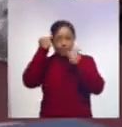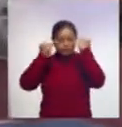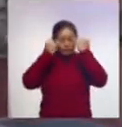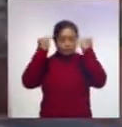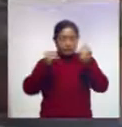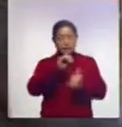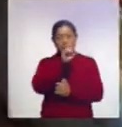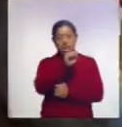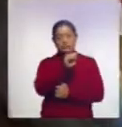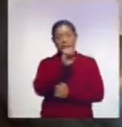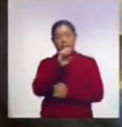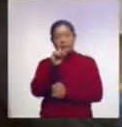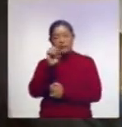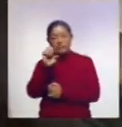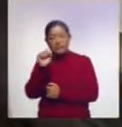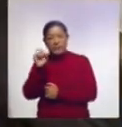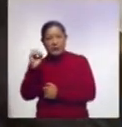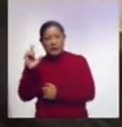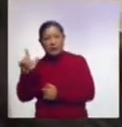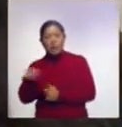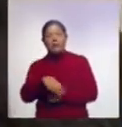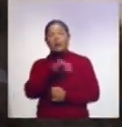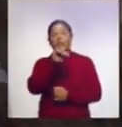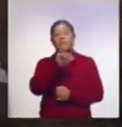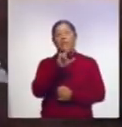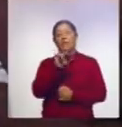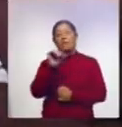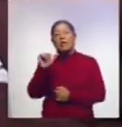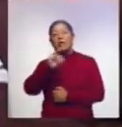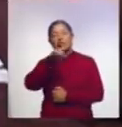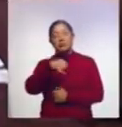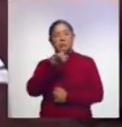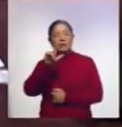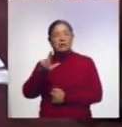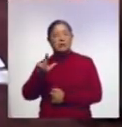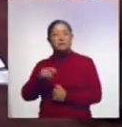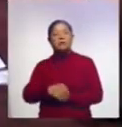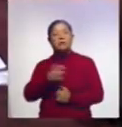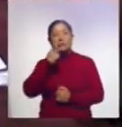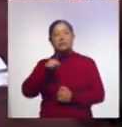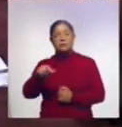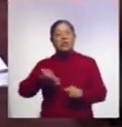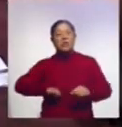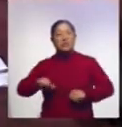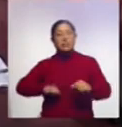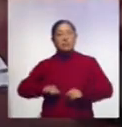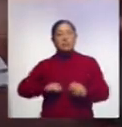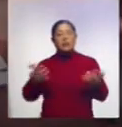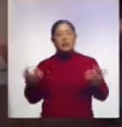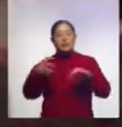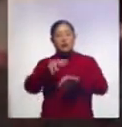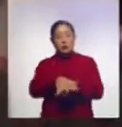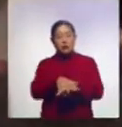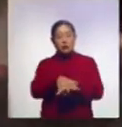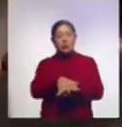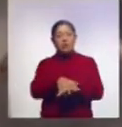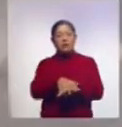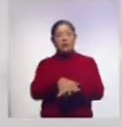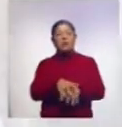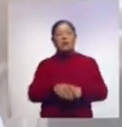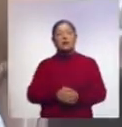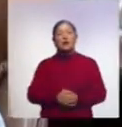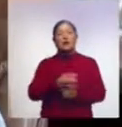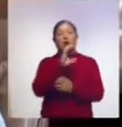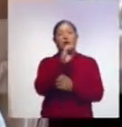Desarrollo Económico, María José Lechuga, destacó que la actividad se realiza en colaboración con el Consejo Nacional de Ciencia y Tecnología,